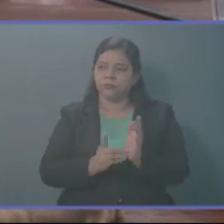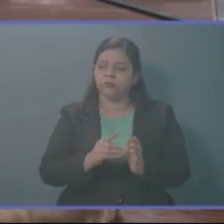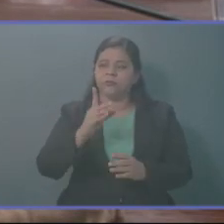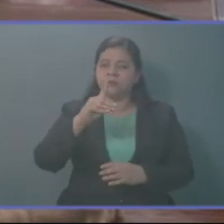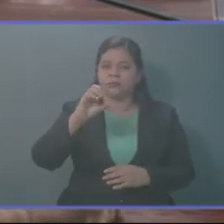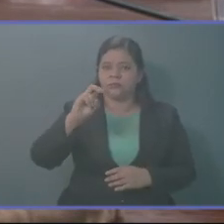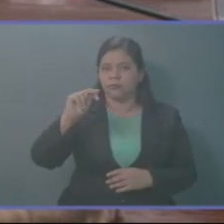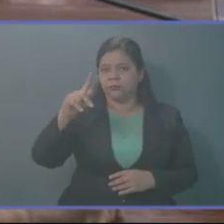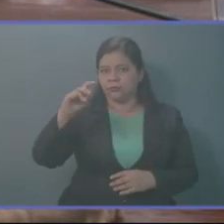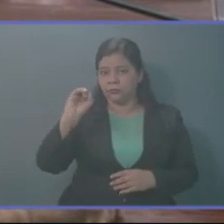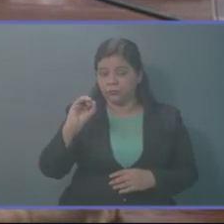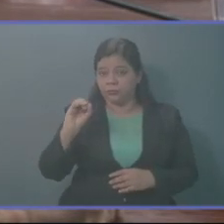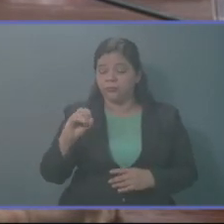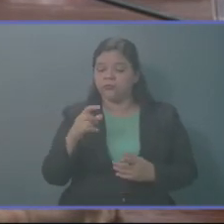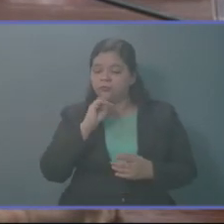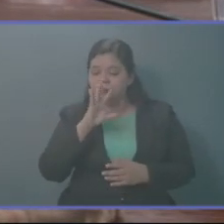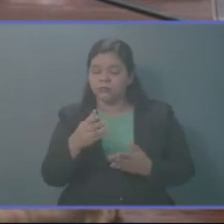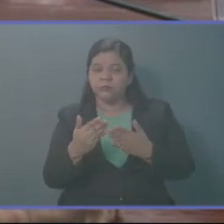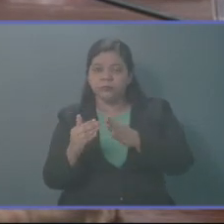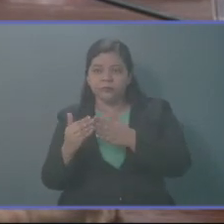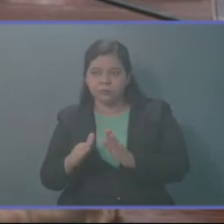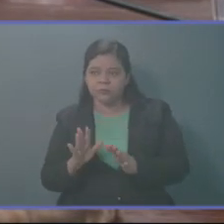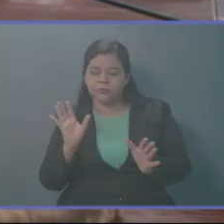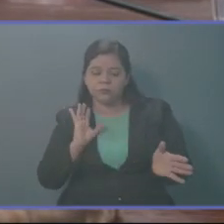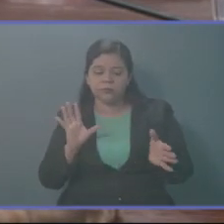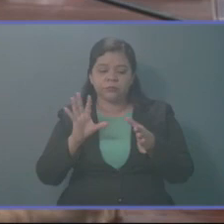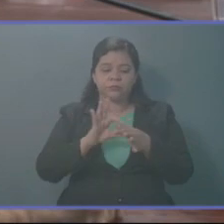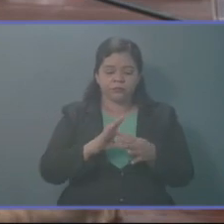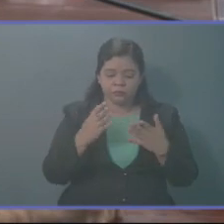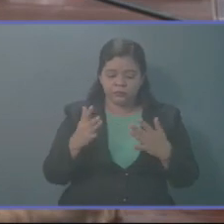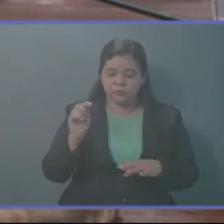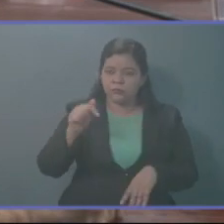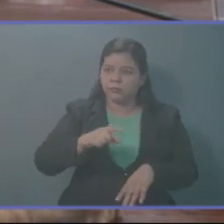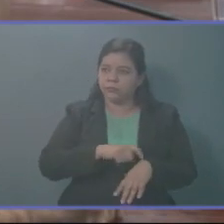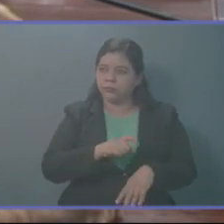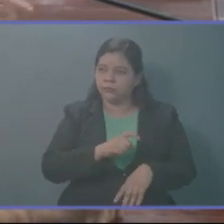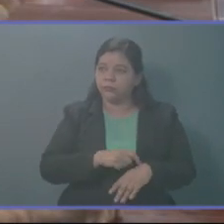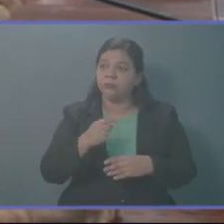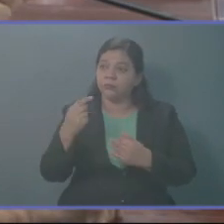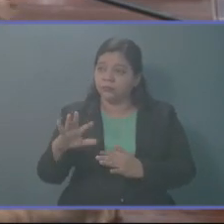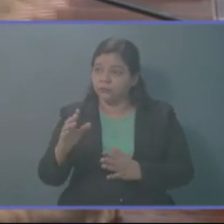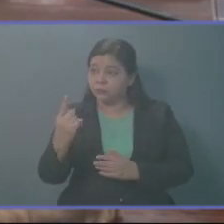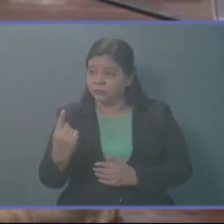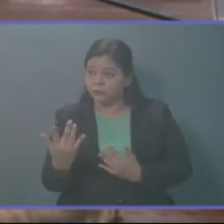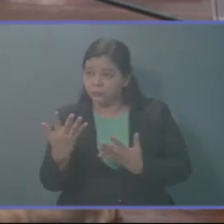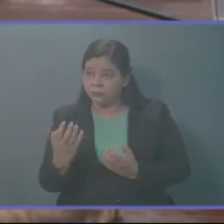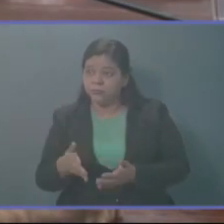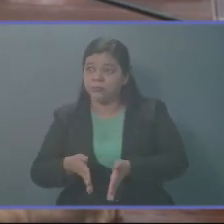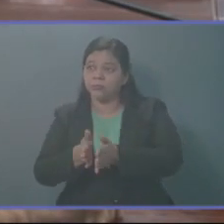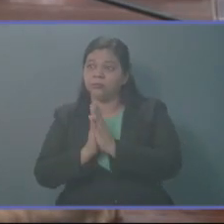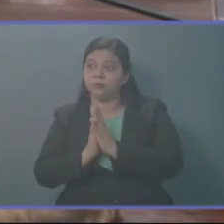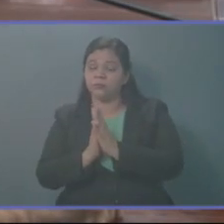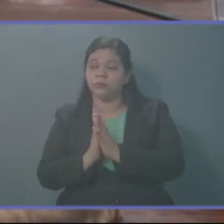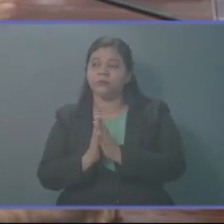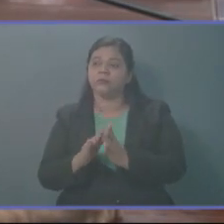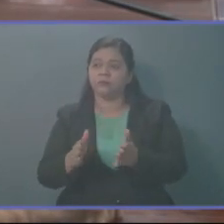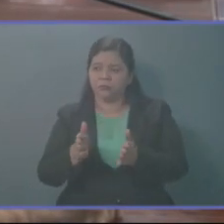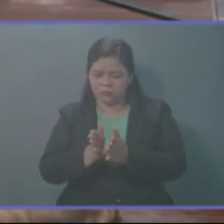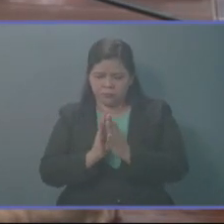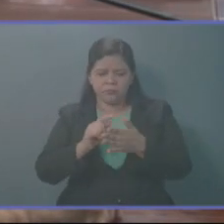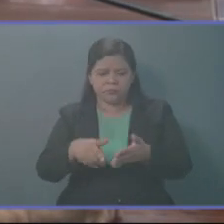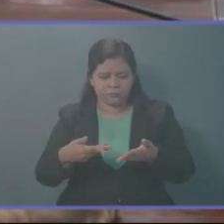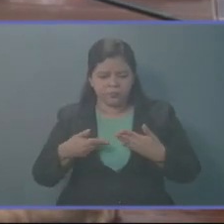que la diferencia sea en relación a lo que está vigente, que el que solicita tiene derecho a que le den el